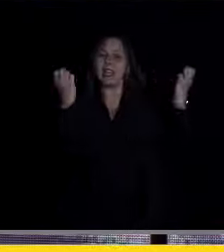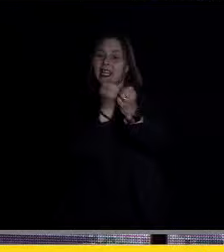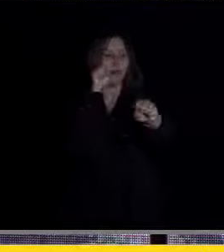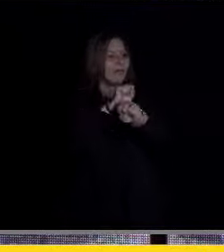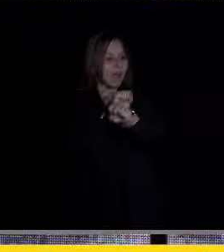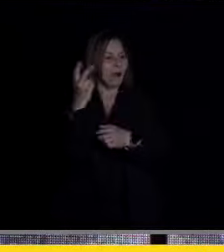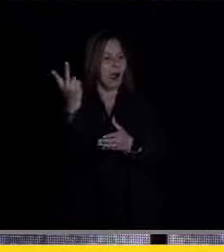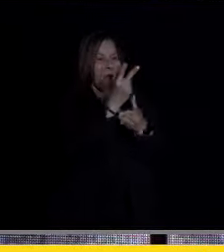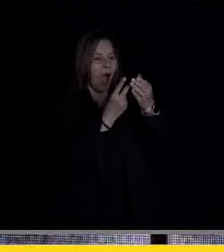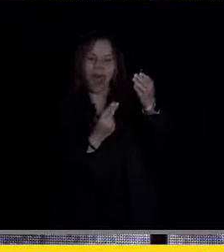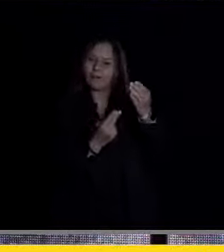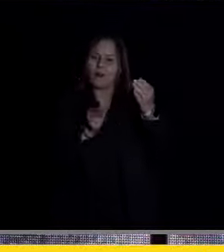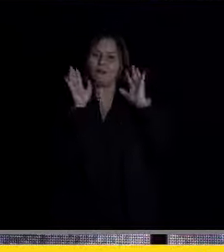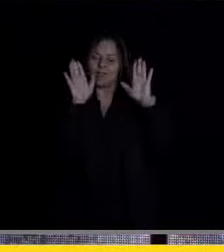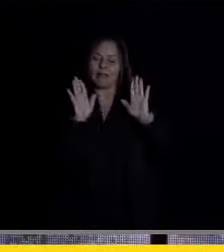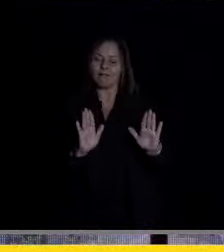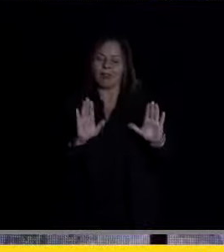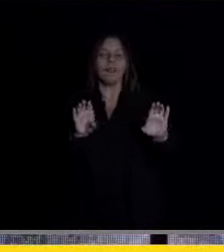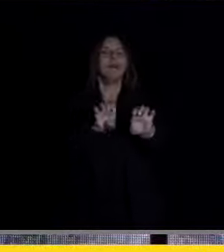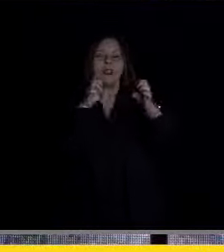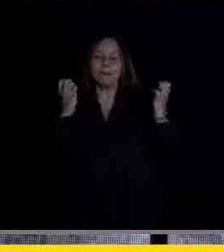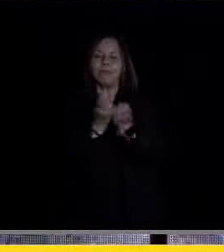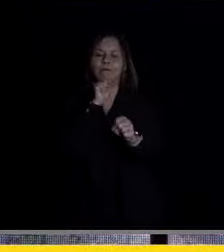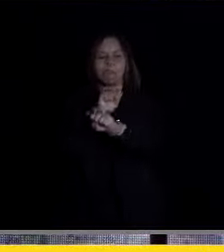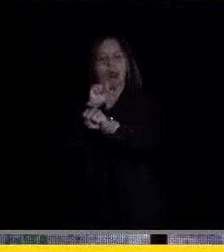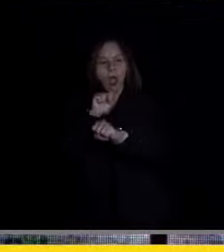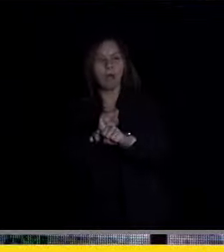ambos. Extraordinario equipo de trabajo de ambos.